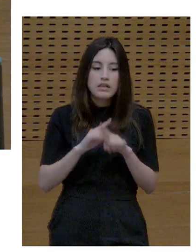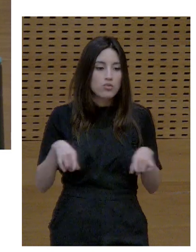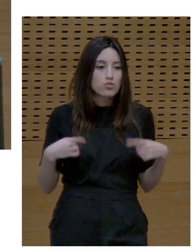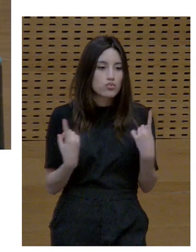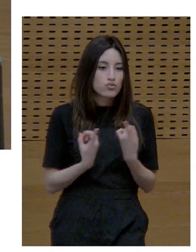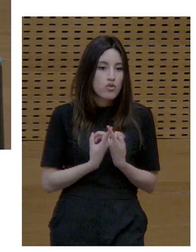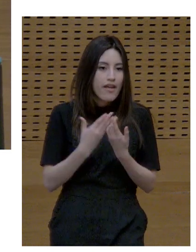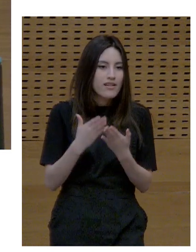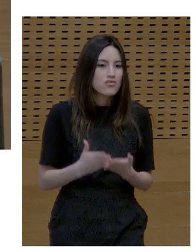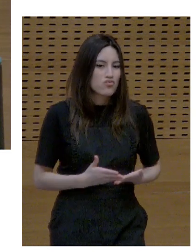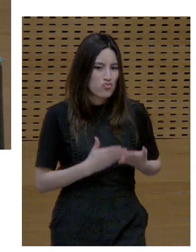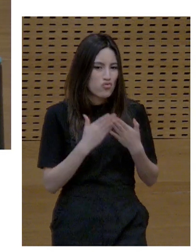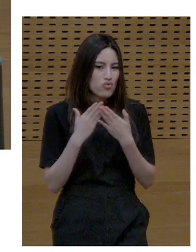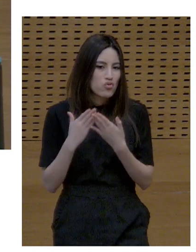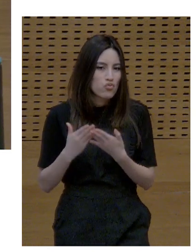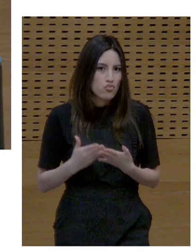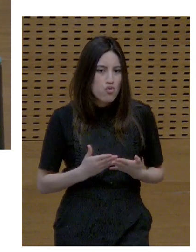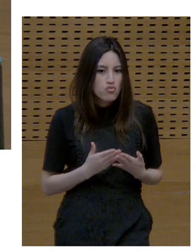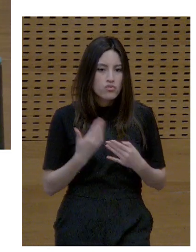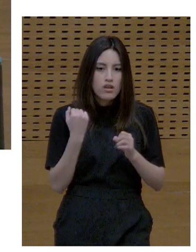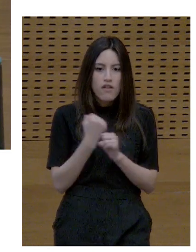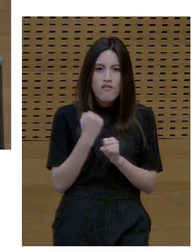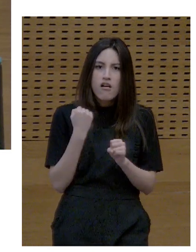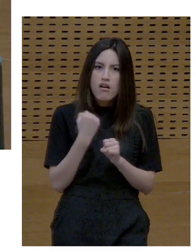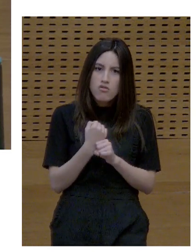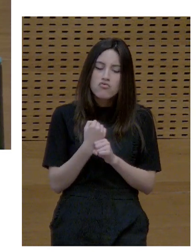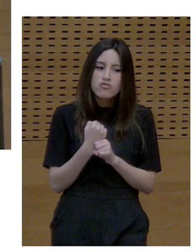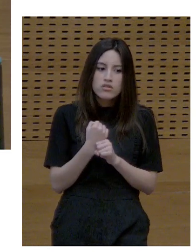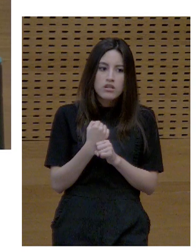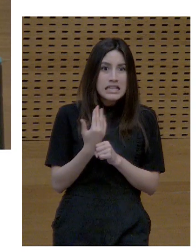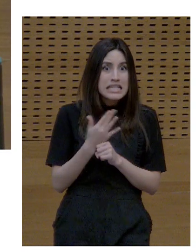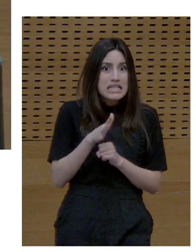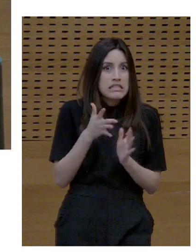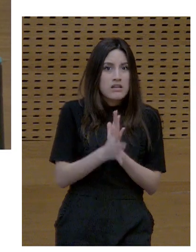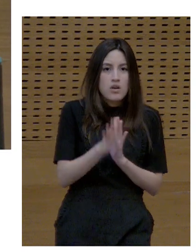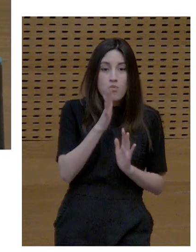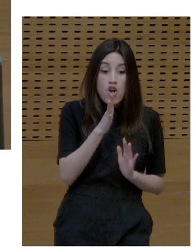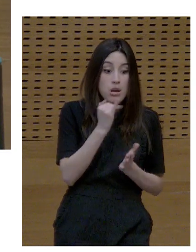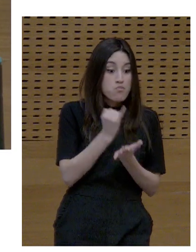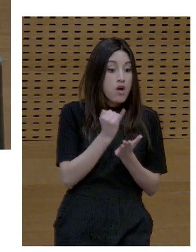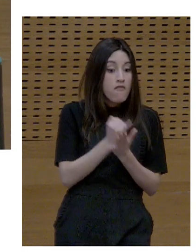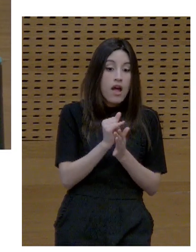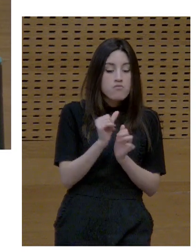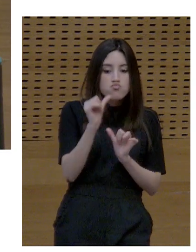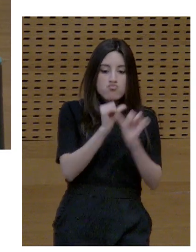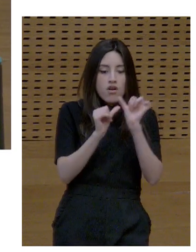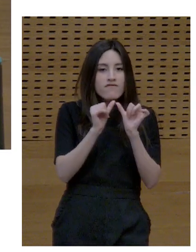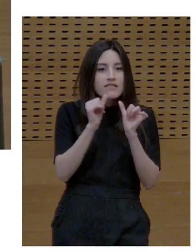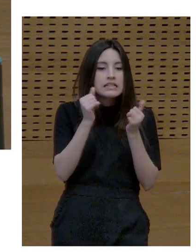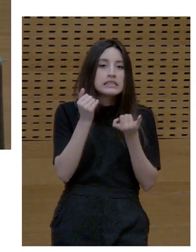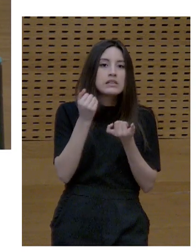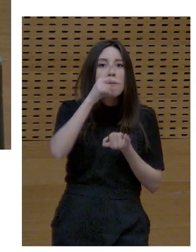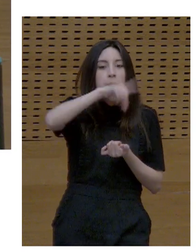muchísimos estudios, muchísimos trabajos, y claro, igual estás meses haciendo un experimento y no sale nada. Claro. Entonces,